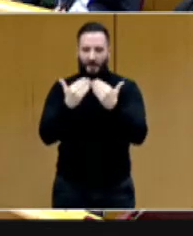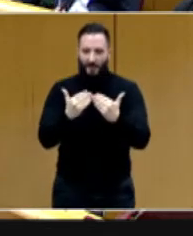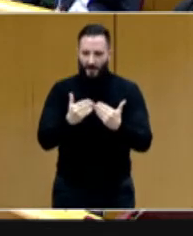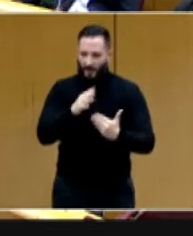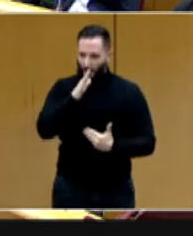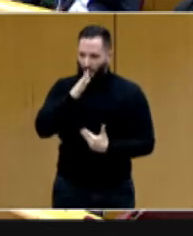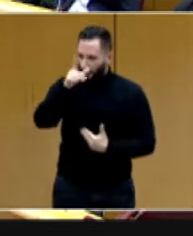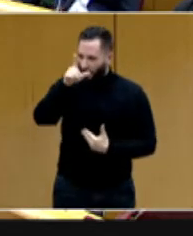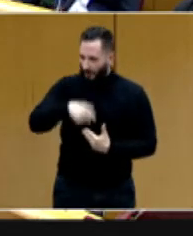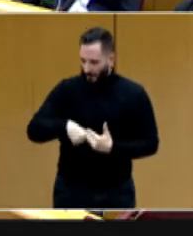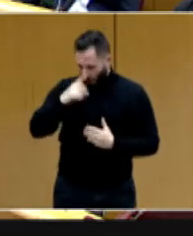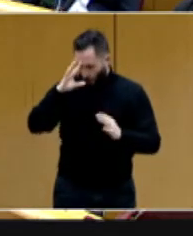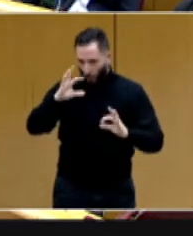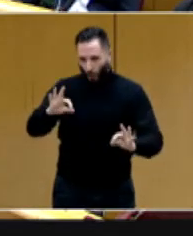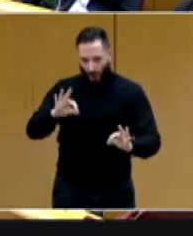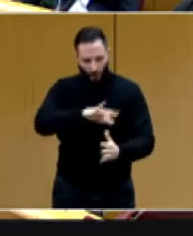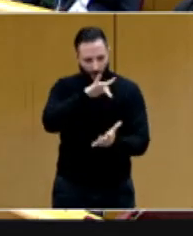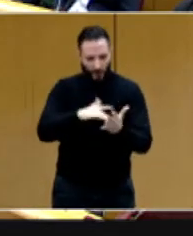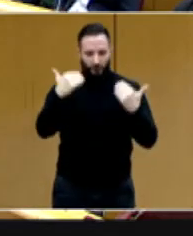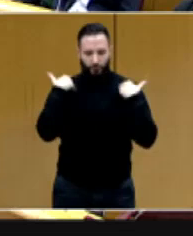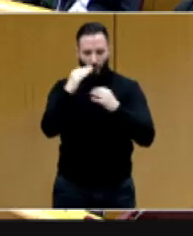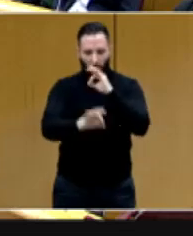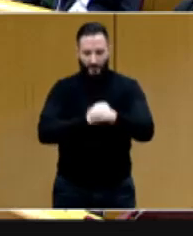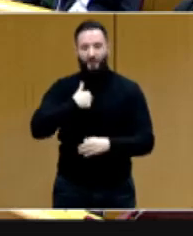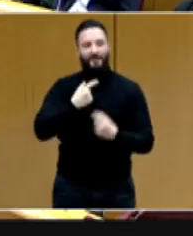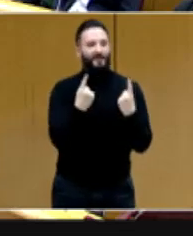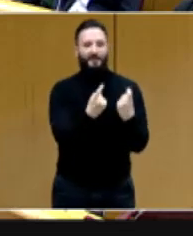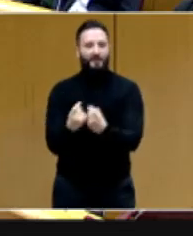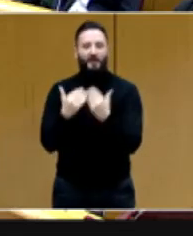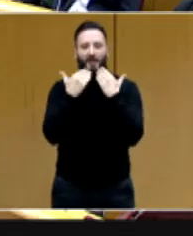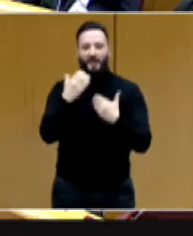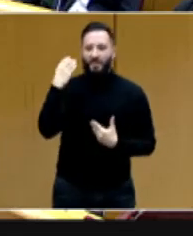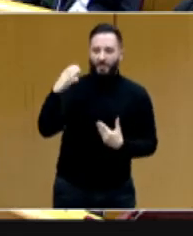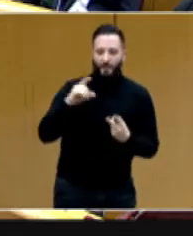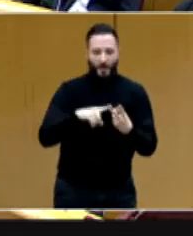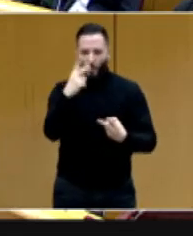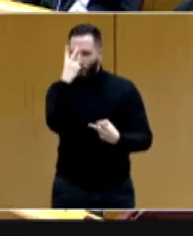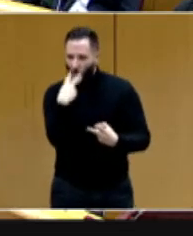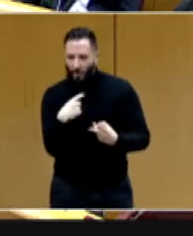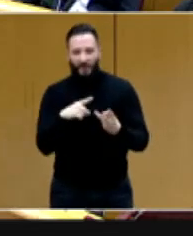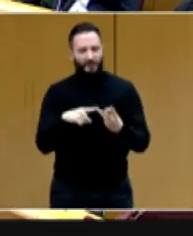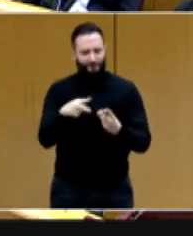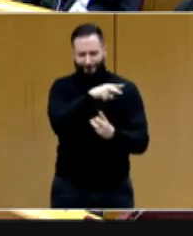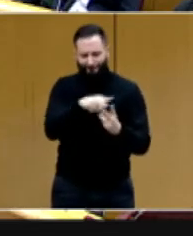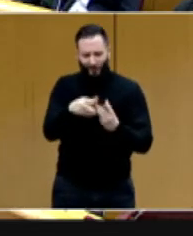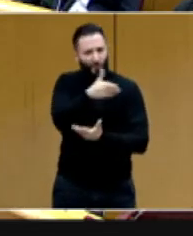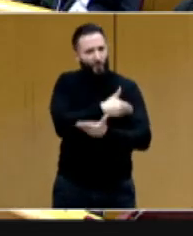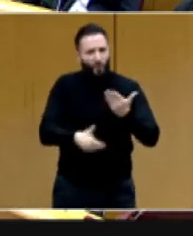nosotros mismos como Es lógico Quedaría muy feo pero necesito agradecer hacerme a 11 y la colaboración